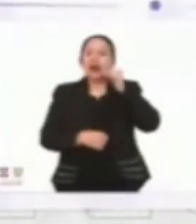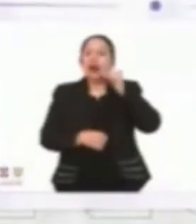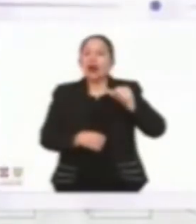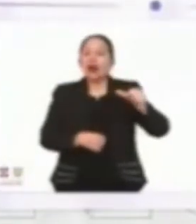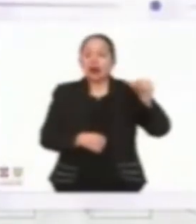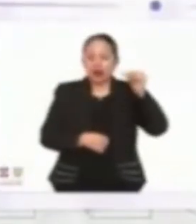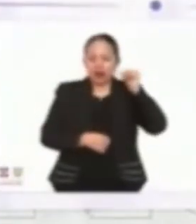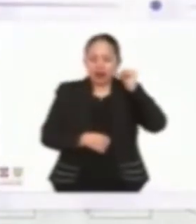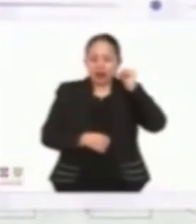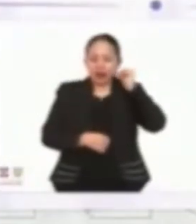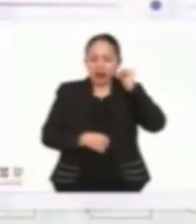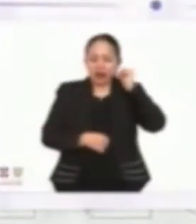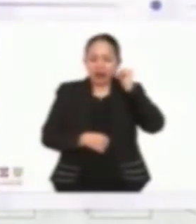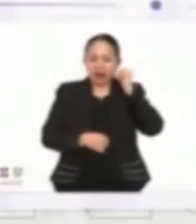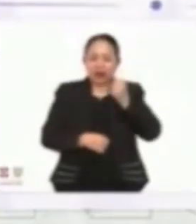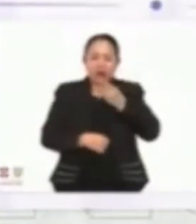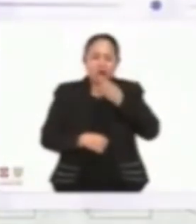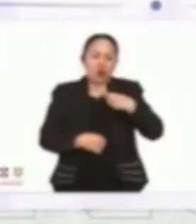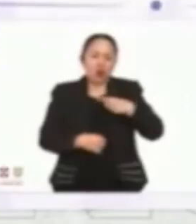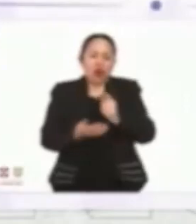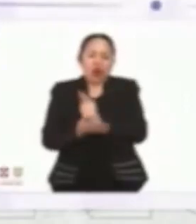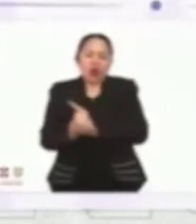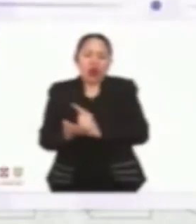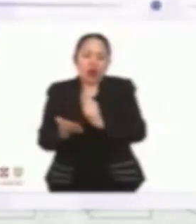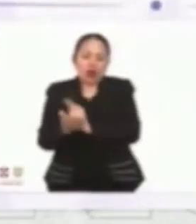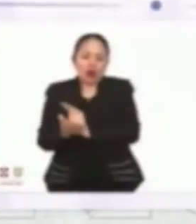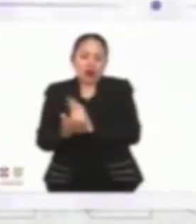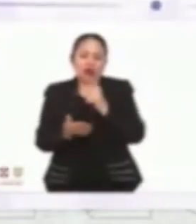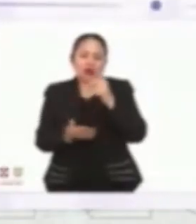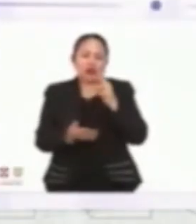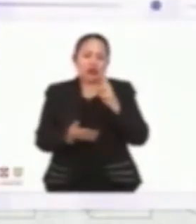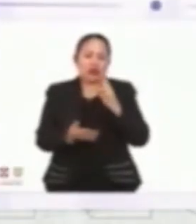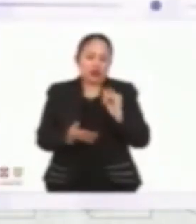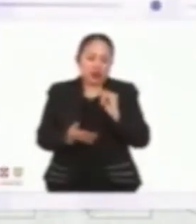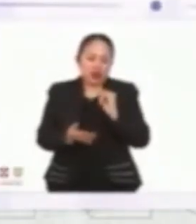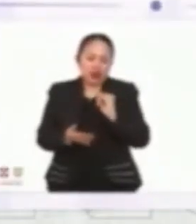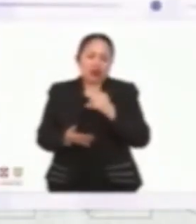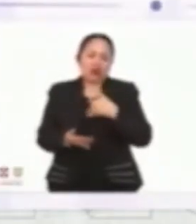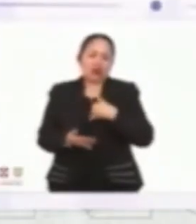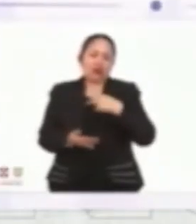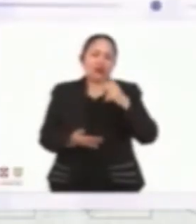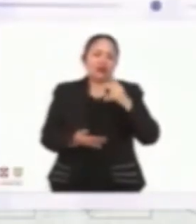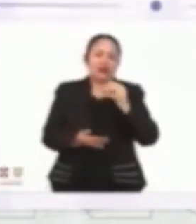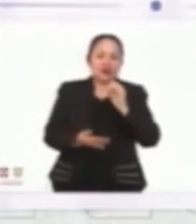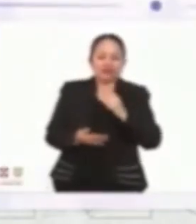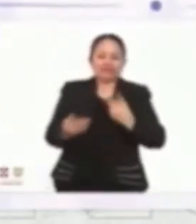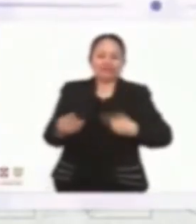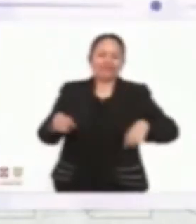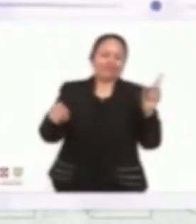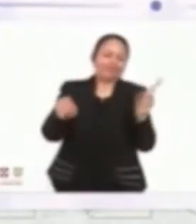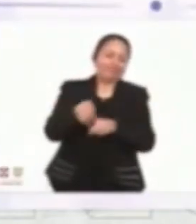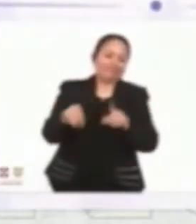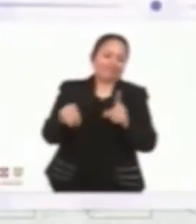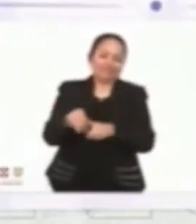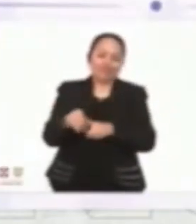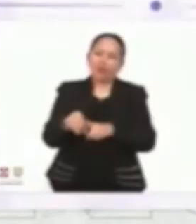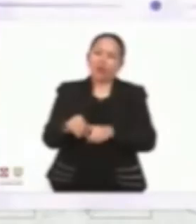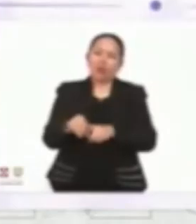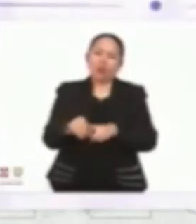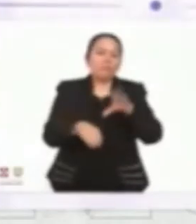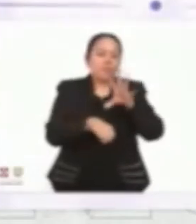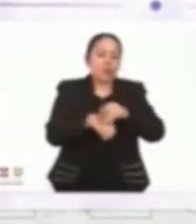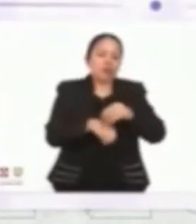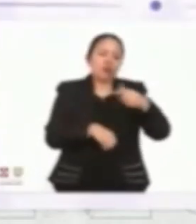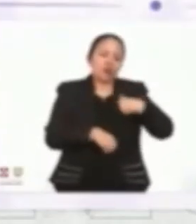ayer una minoría de legisladores del PRI y del PAN bloqueó mi ratificación al frente de la